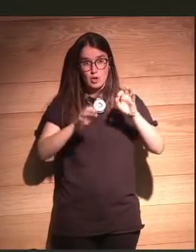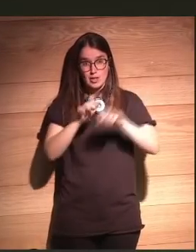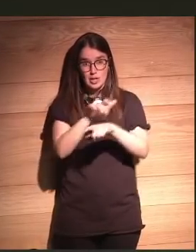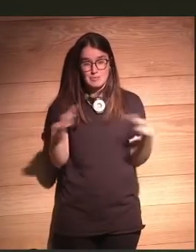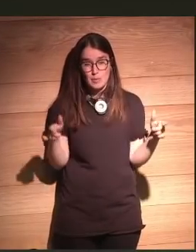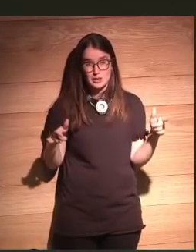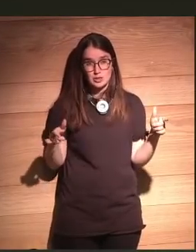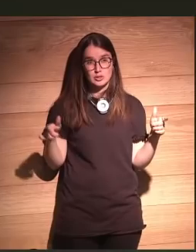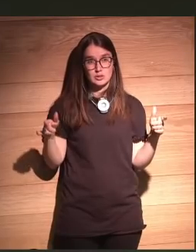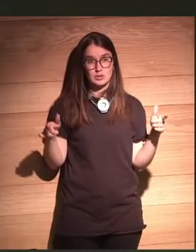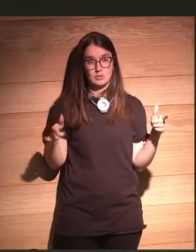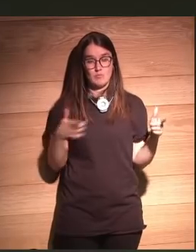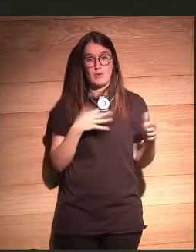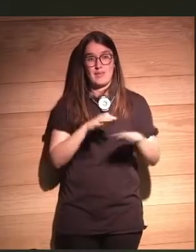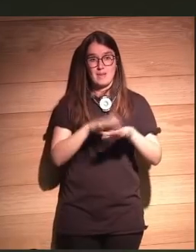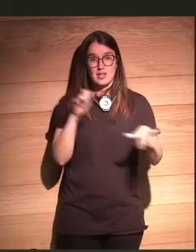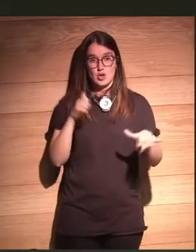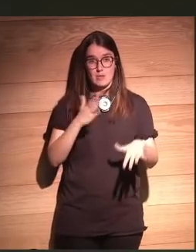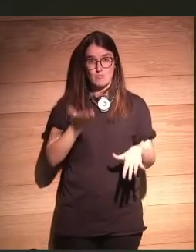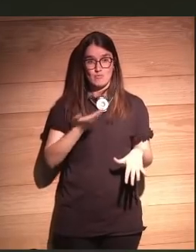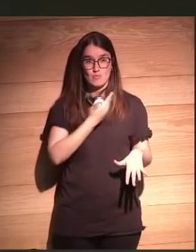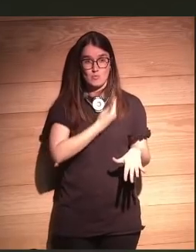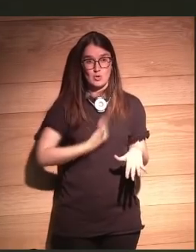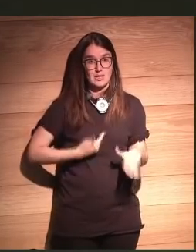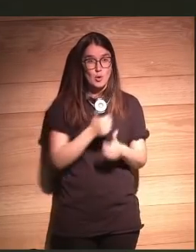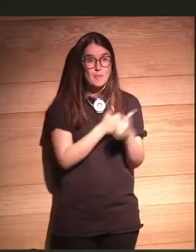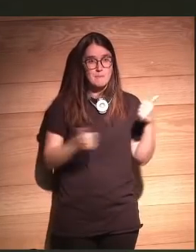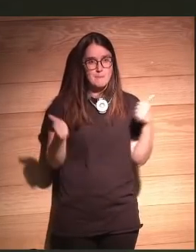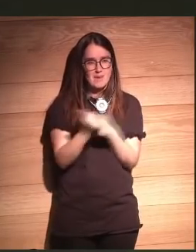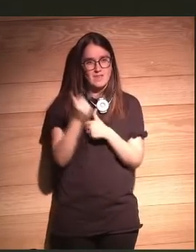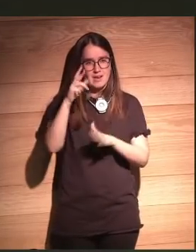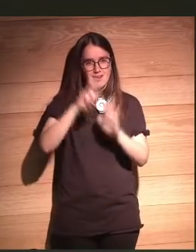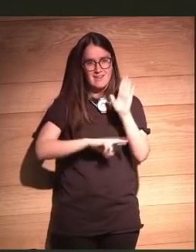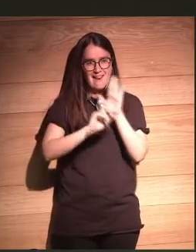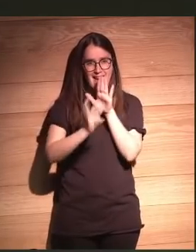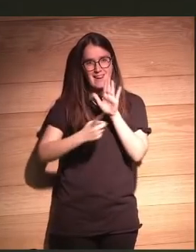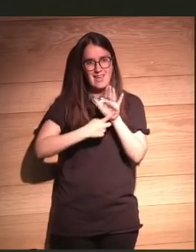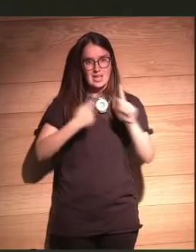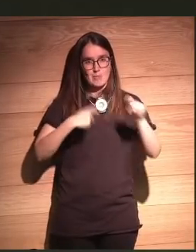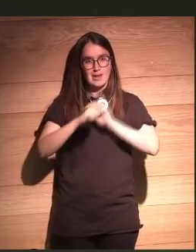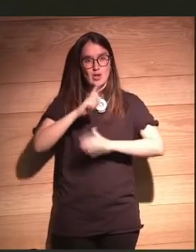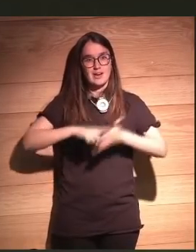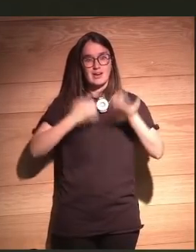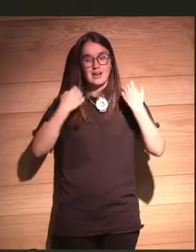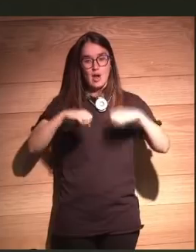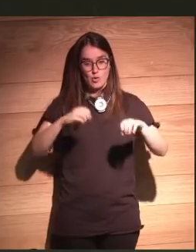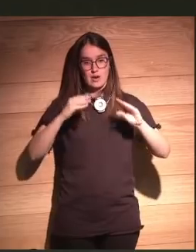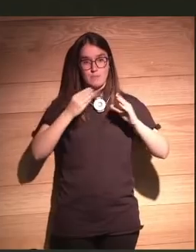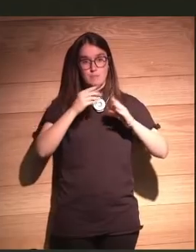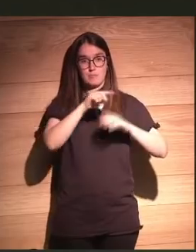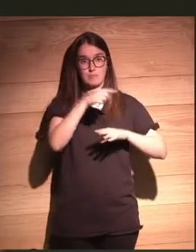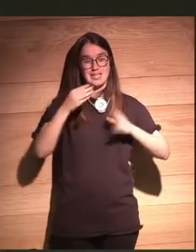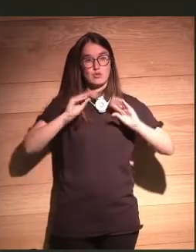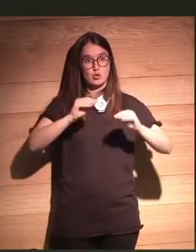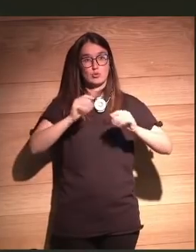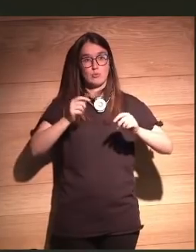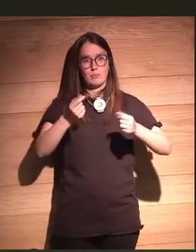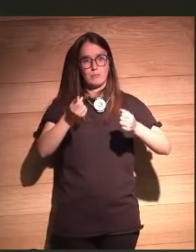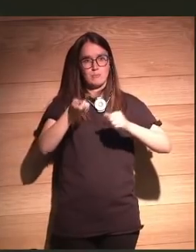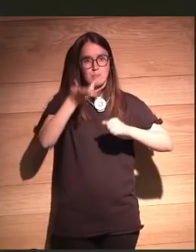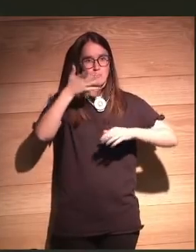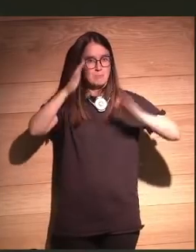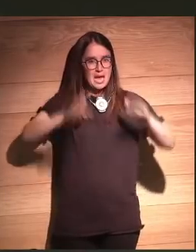población, probablemente gran parte de ellos son propietarios, prefieren que se regule el mercado del alquiler, aunque su vivienda no se vaya a revalorizar tanto. El mito de